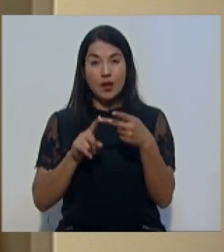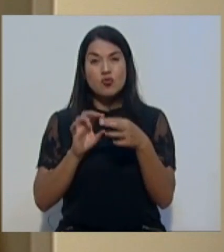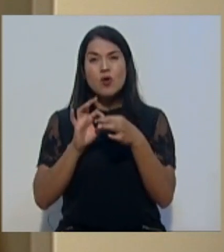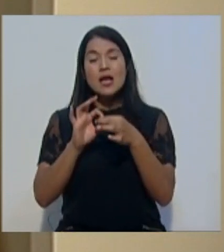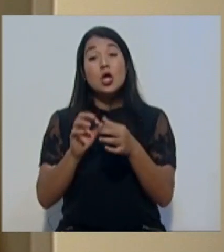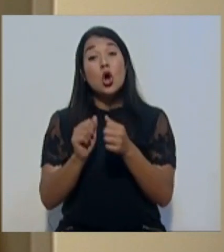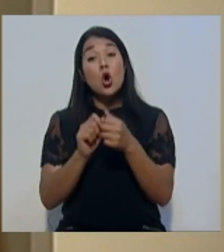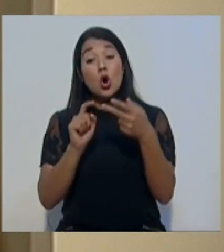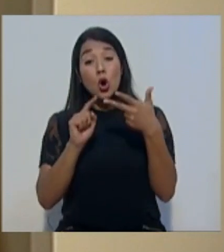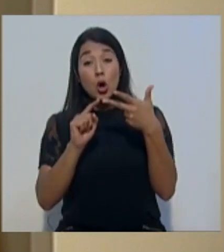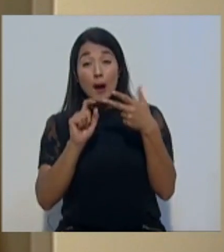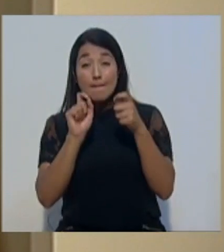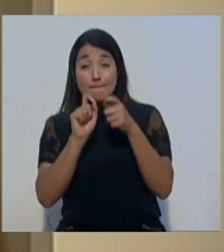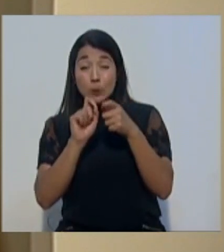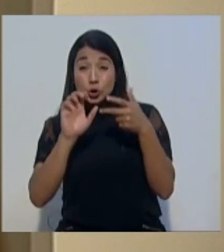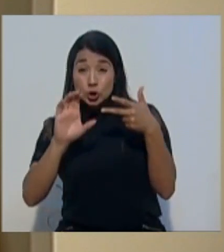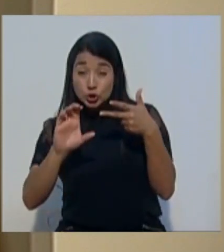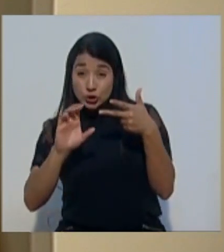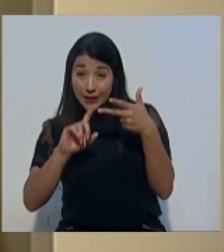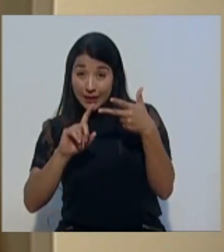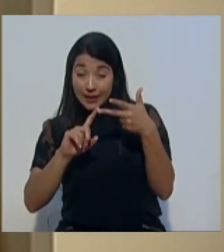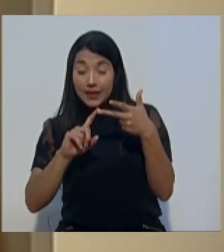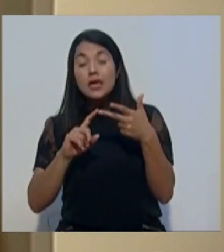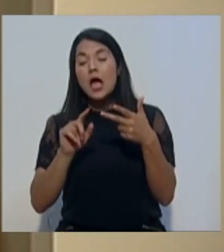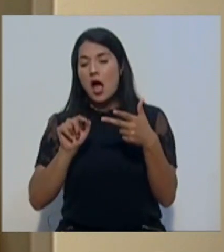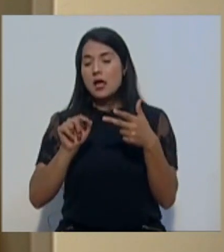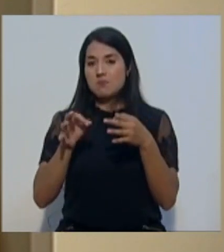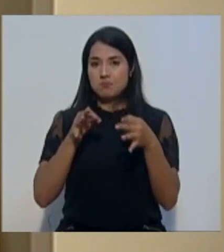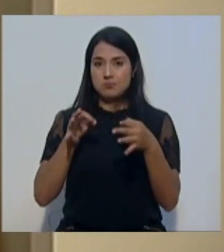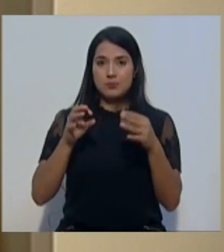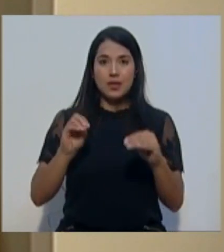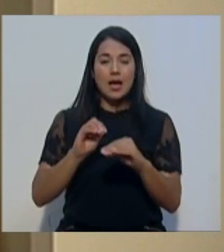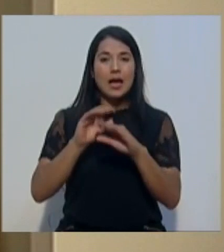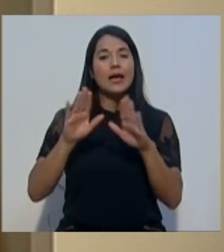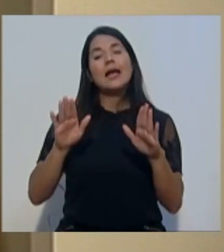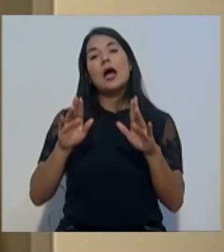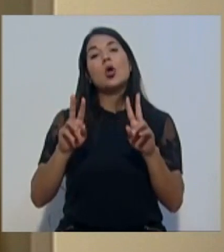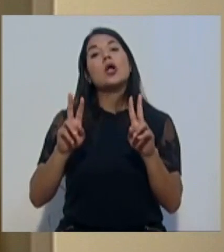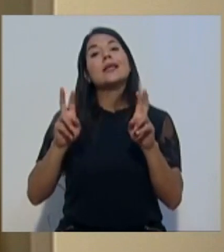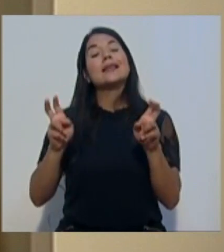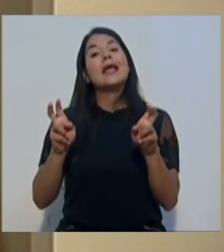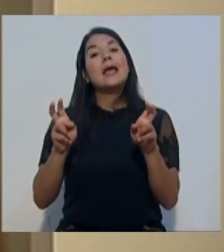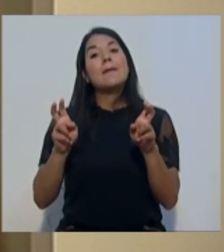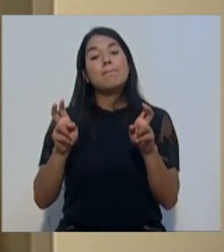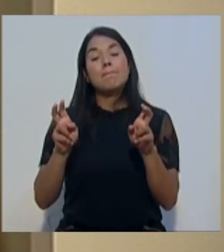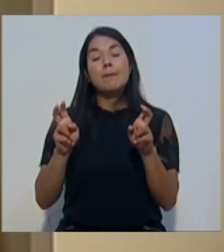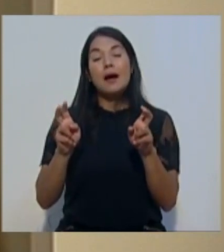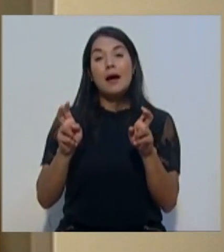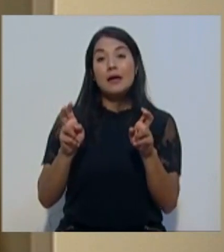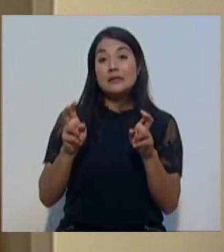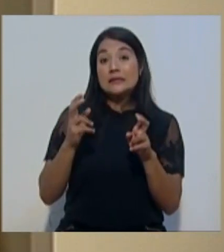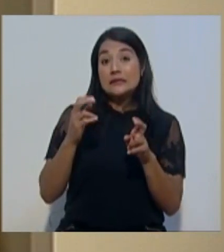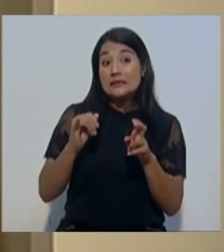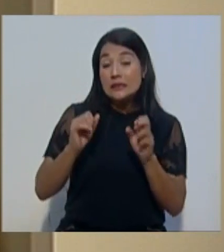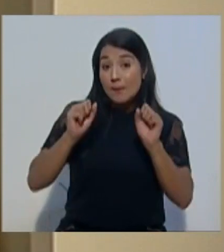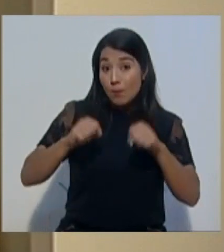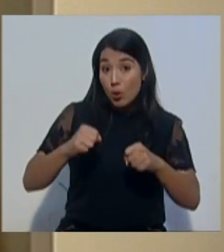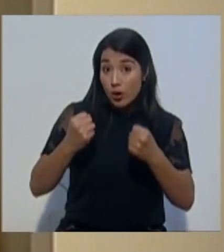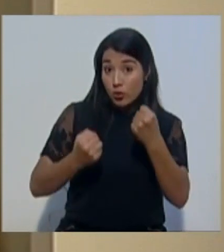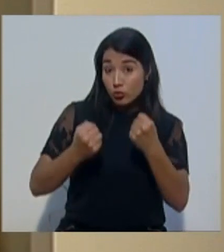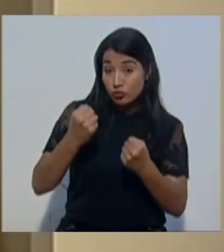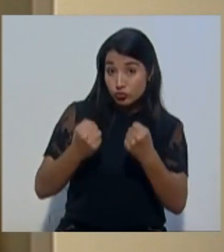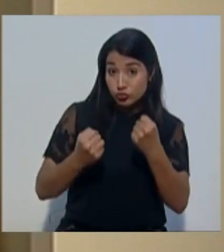punto C de las nuevas restricciones queda claramente establecido el tema de la posibilidad de circulación tanto